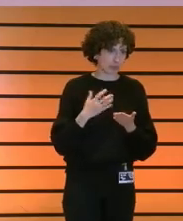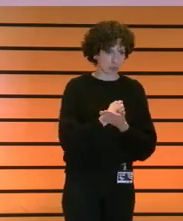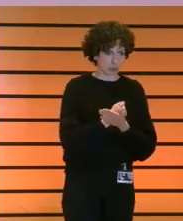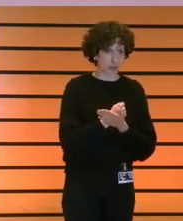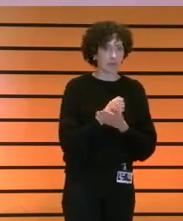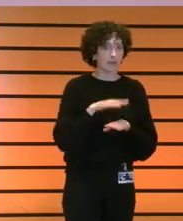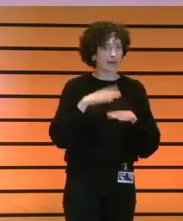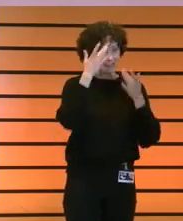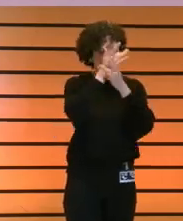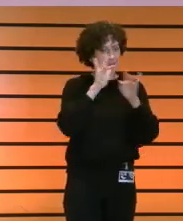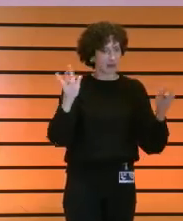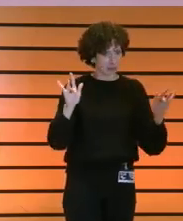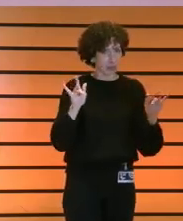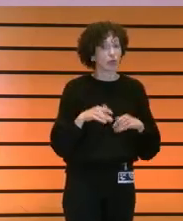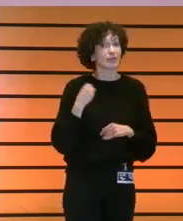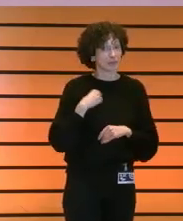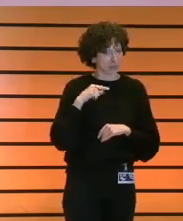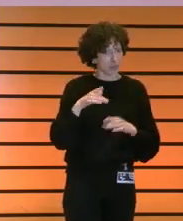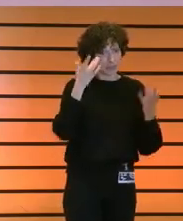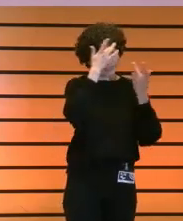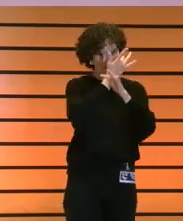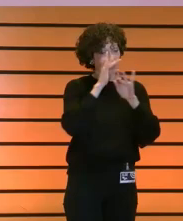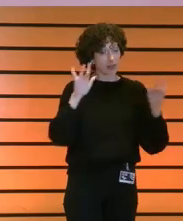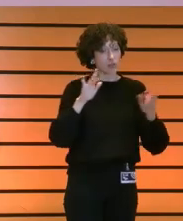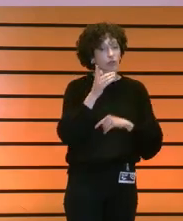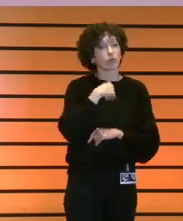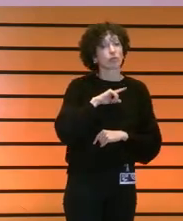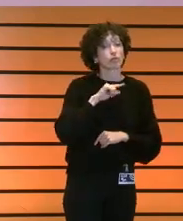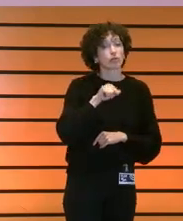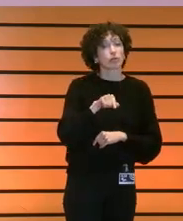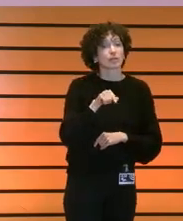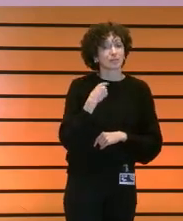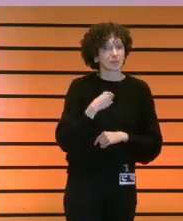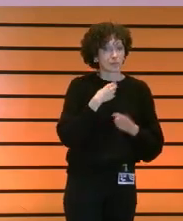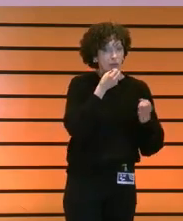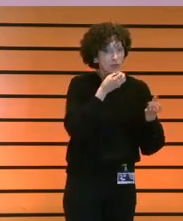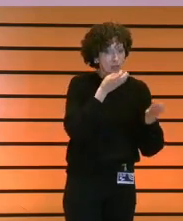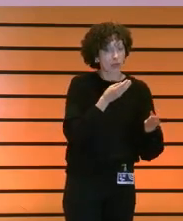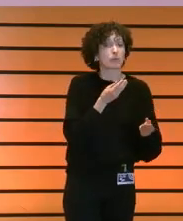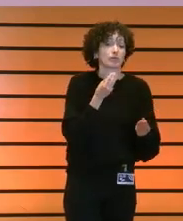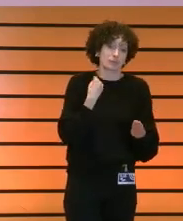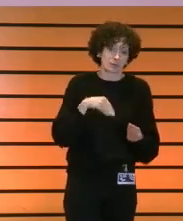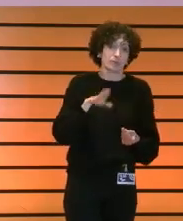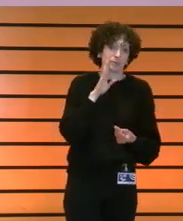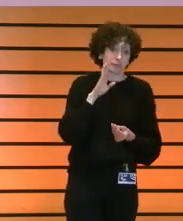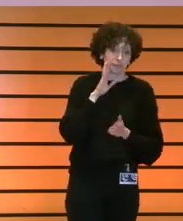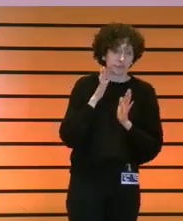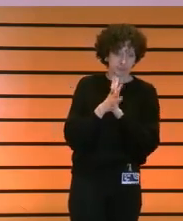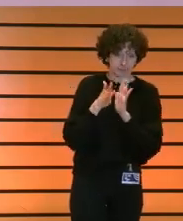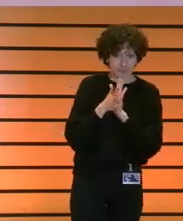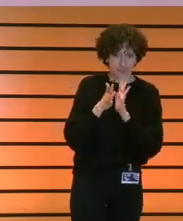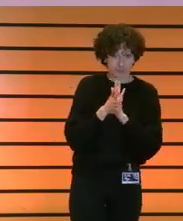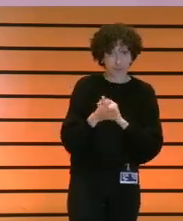esos diferentes materiales de sensibilización. Y en esa sensibilización lo que estamos tratando de decir es un poco todo esto que hemos ido hablando, ¿no? Nuestro